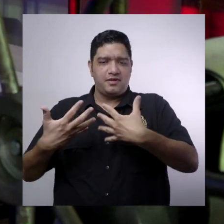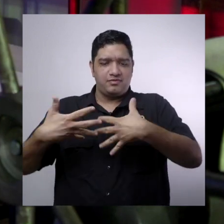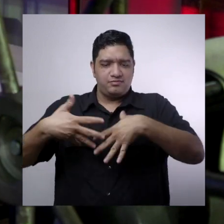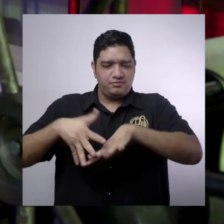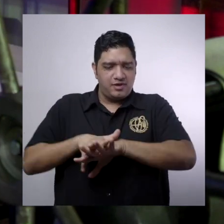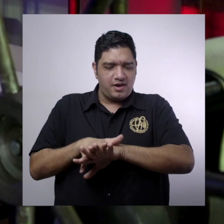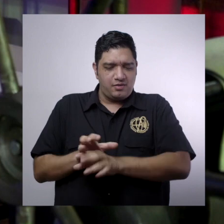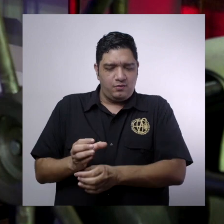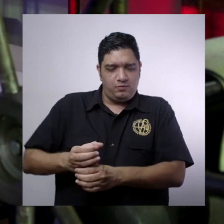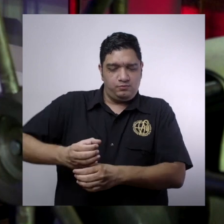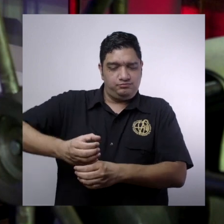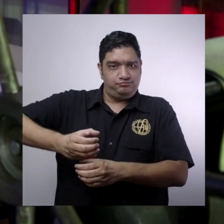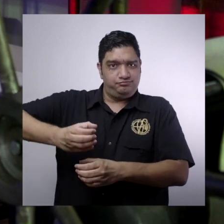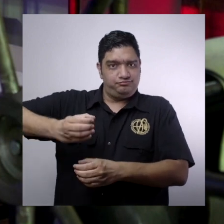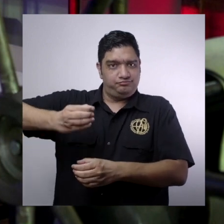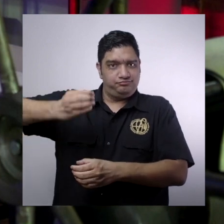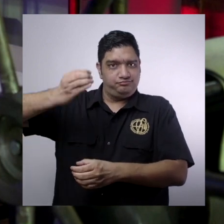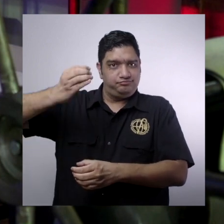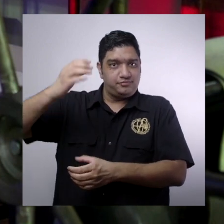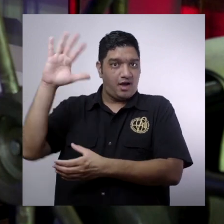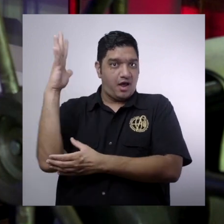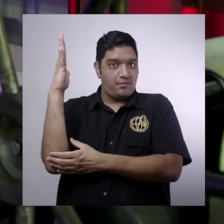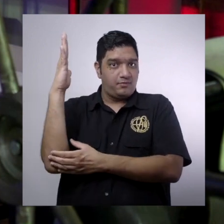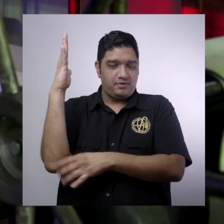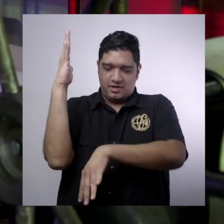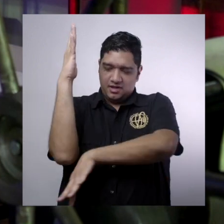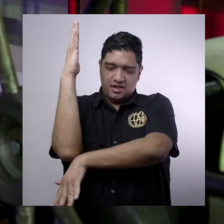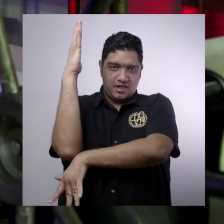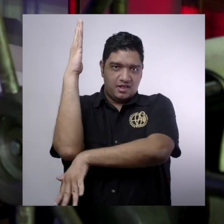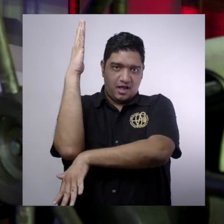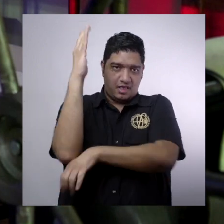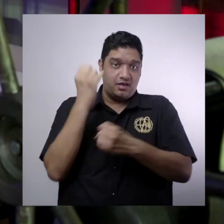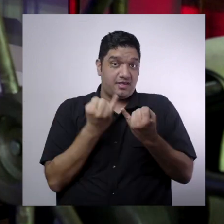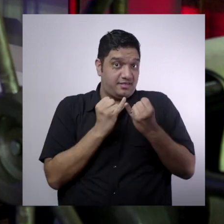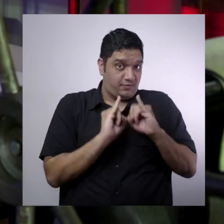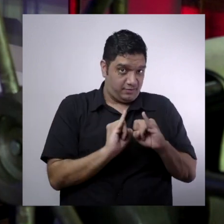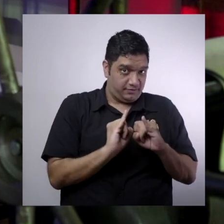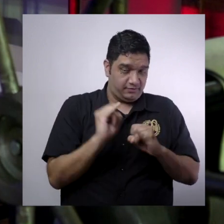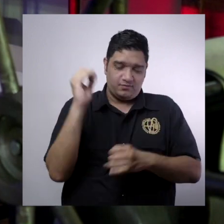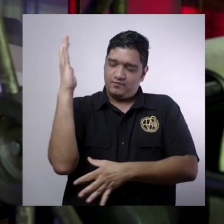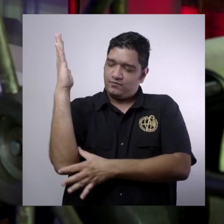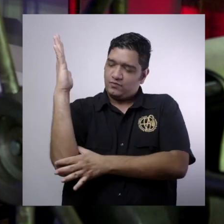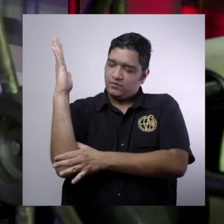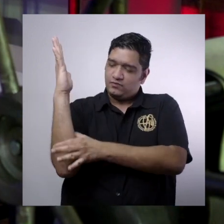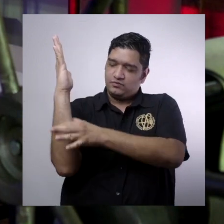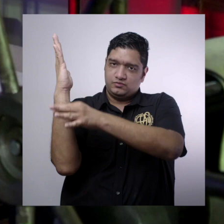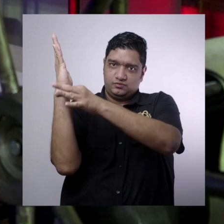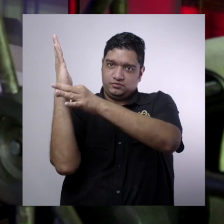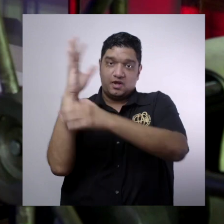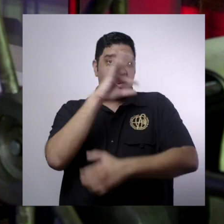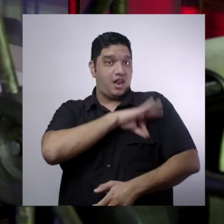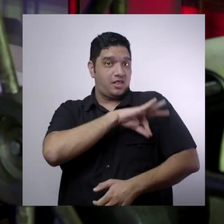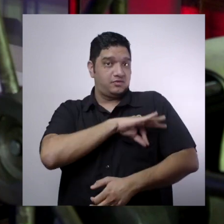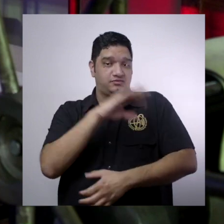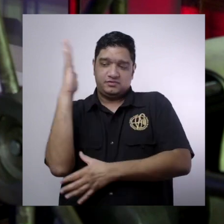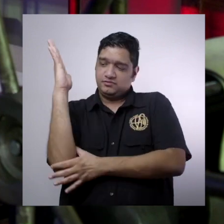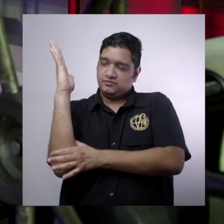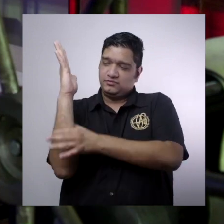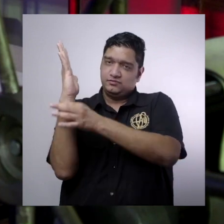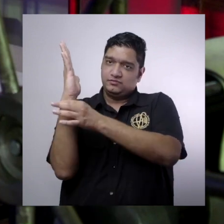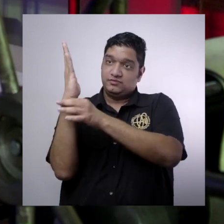que sería la sociedad, la parte más fuerte, y a partir del tronco,